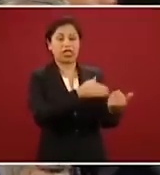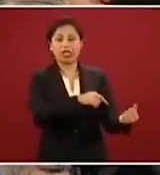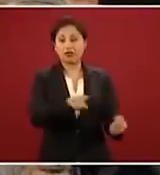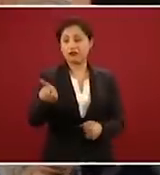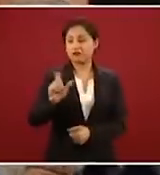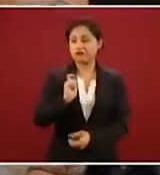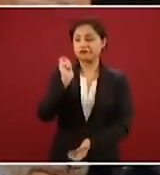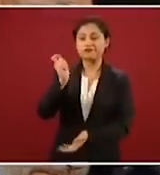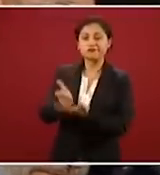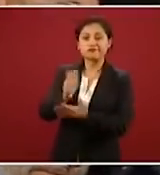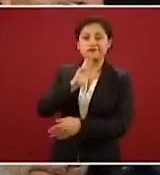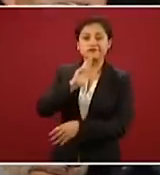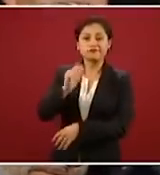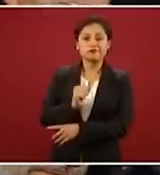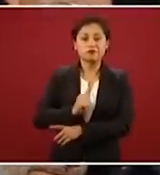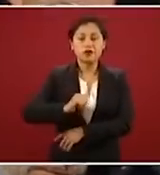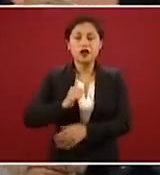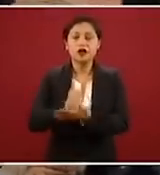sí,